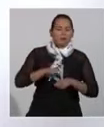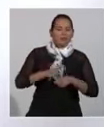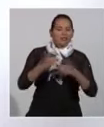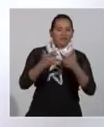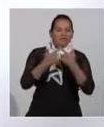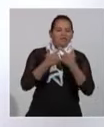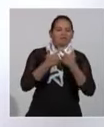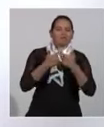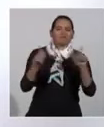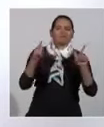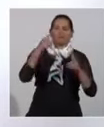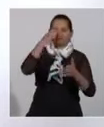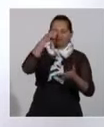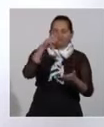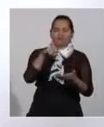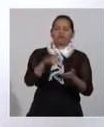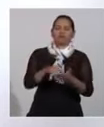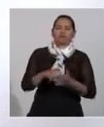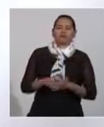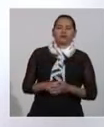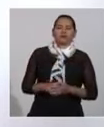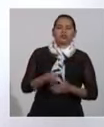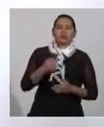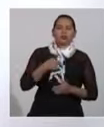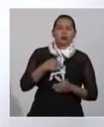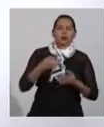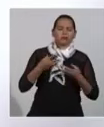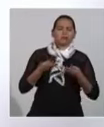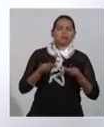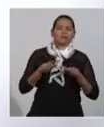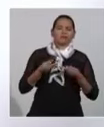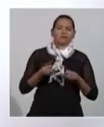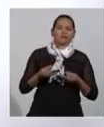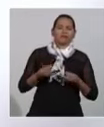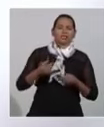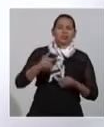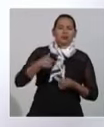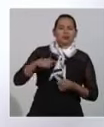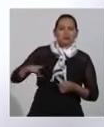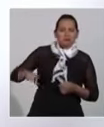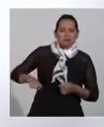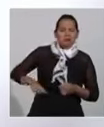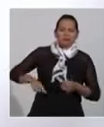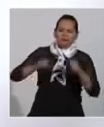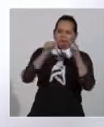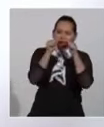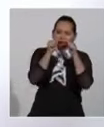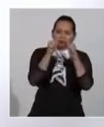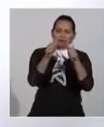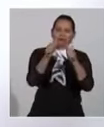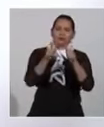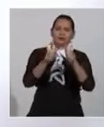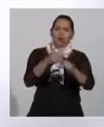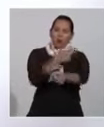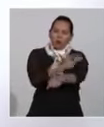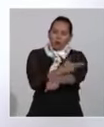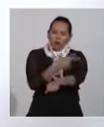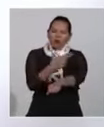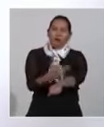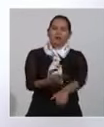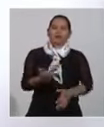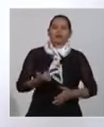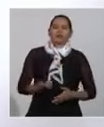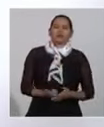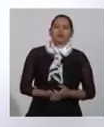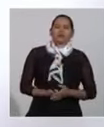sensible, un gobernante que escuche, un gobernante que dialogue, un gobernante honesto, un gobernante